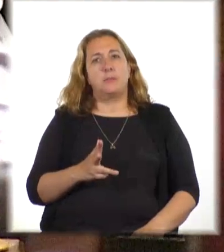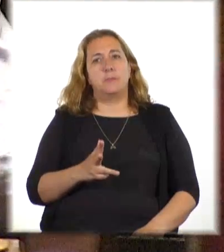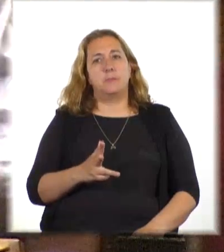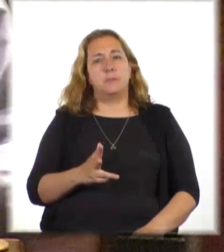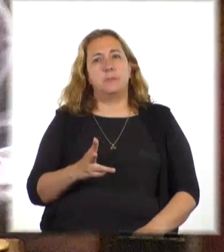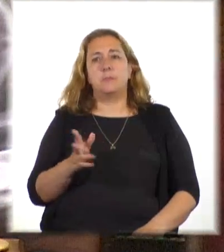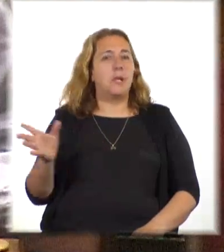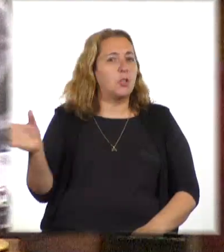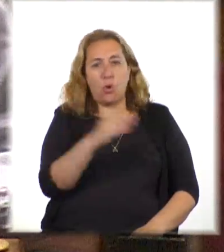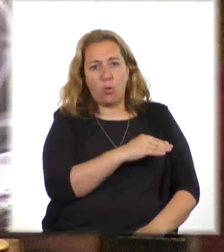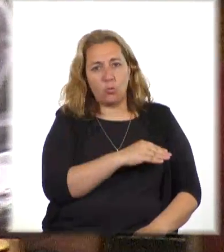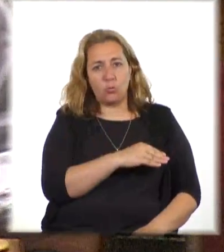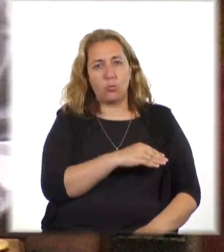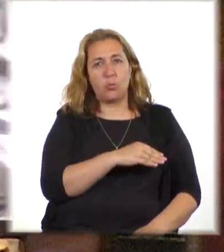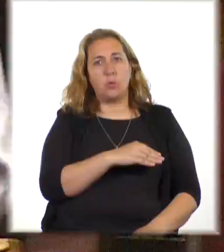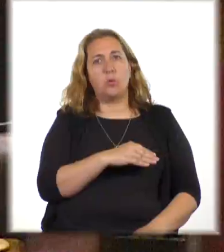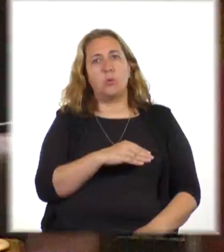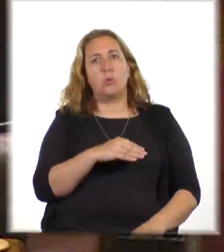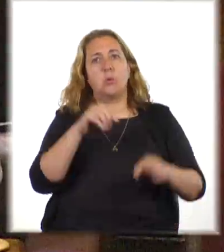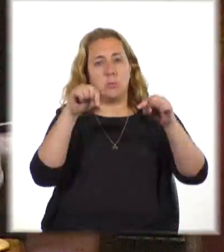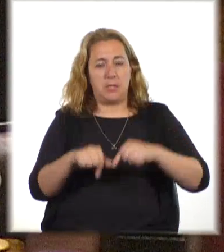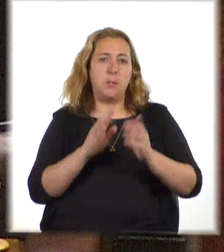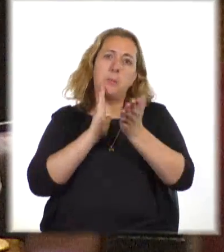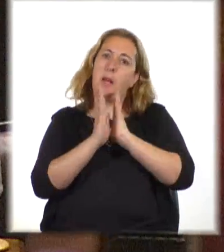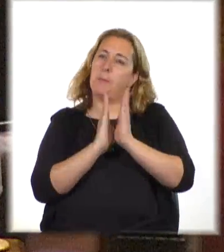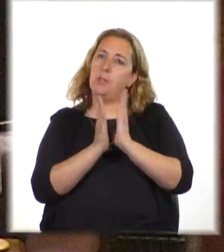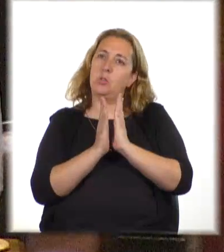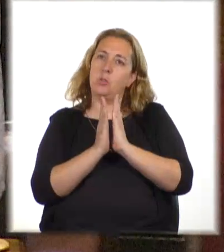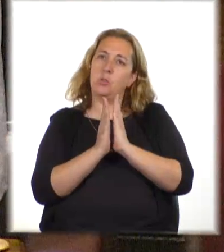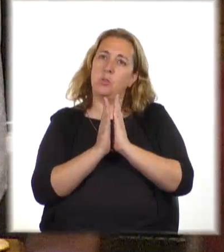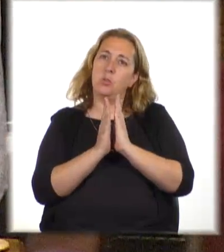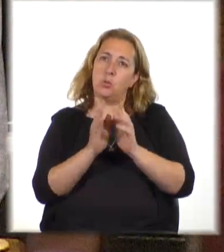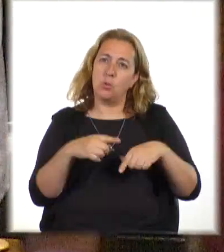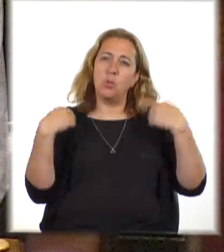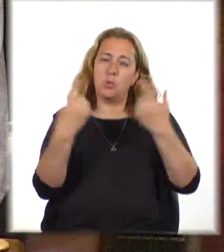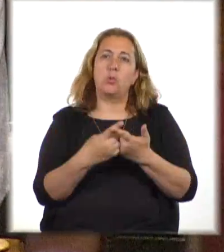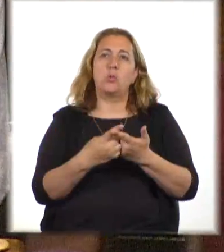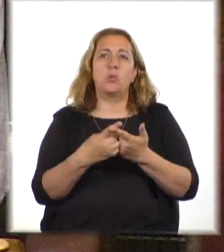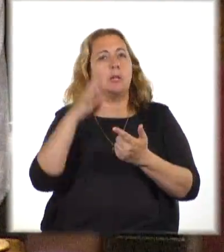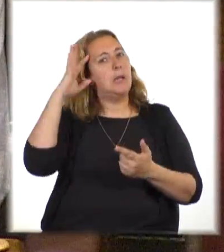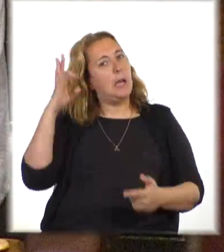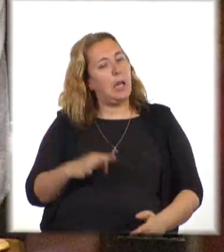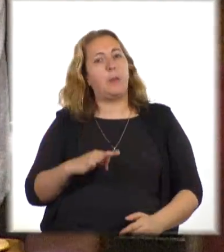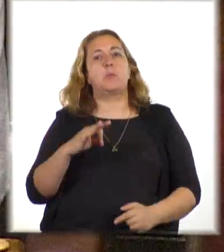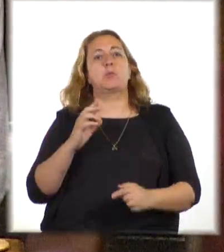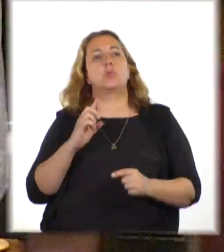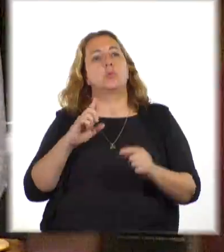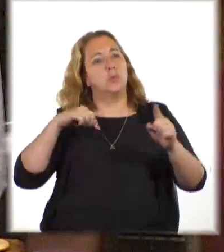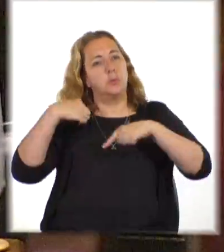para todos para este parlamento nosotros creemos y seguimos